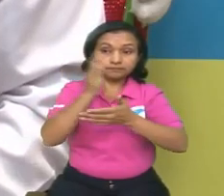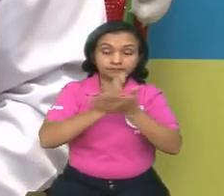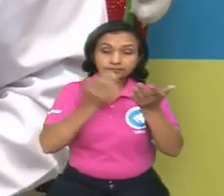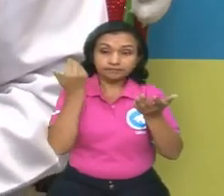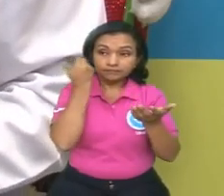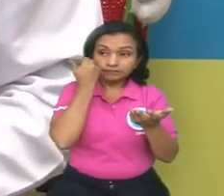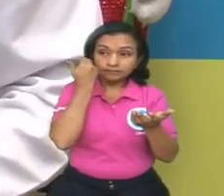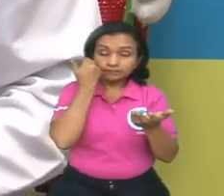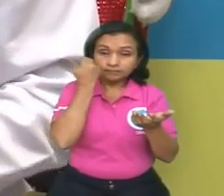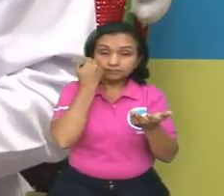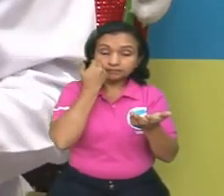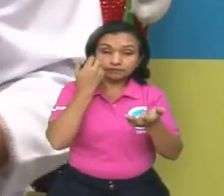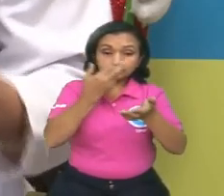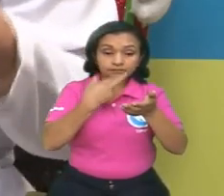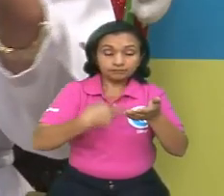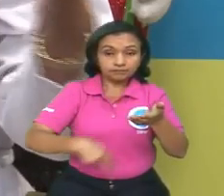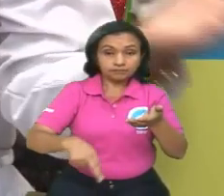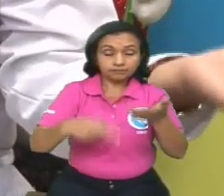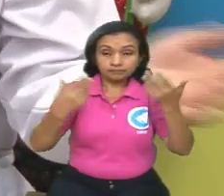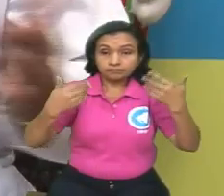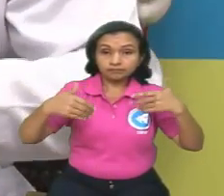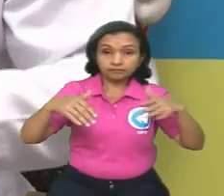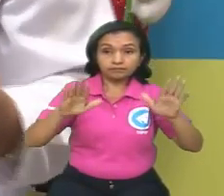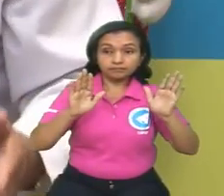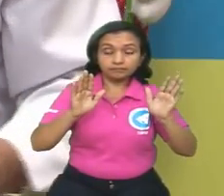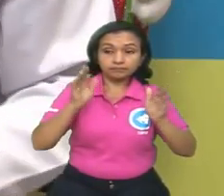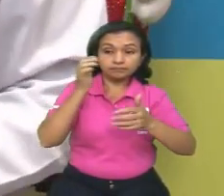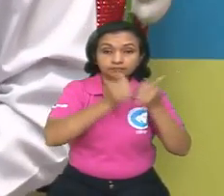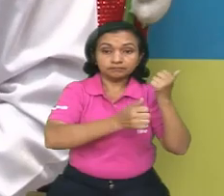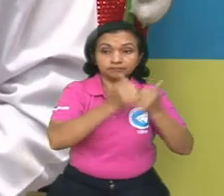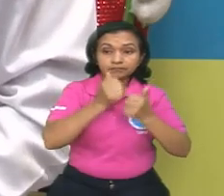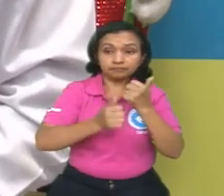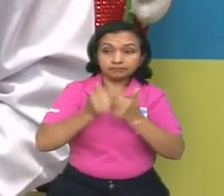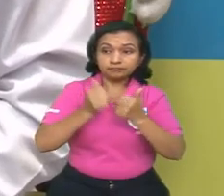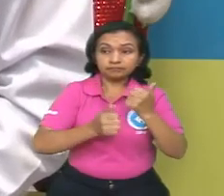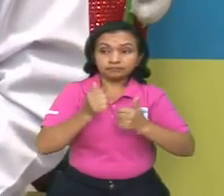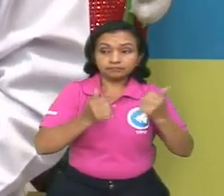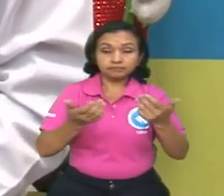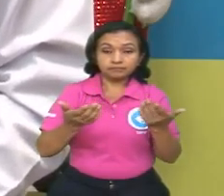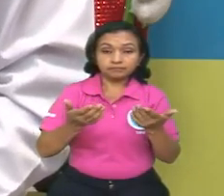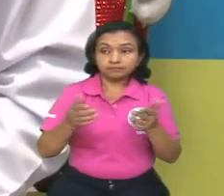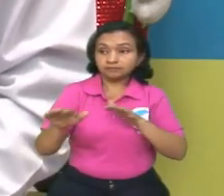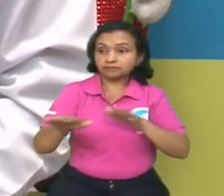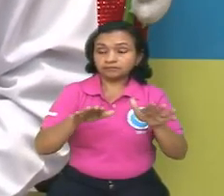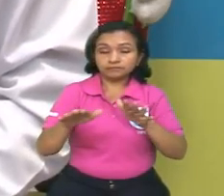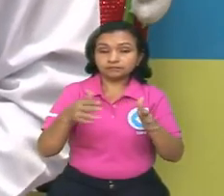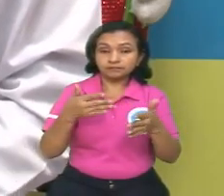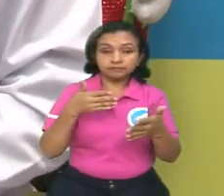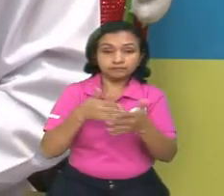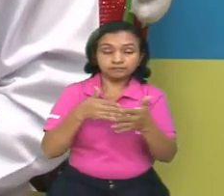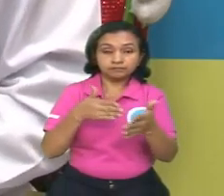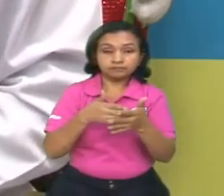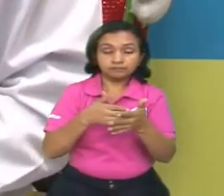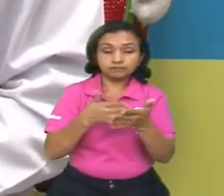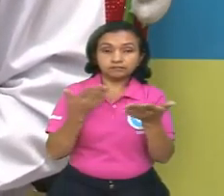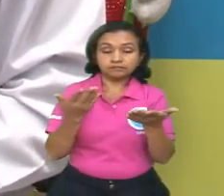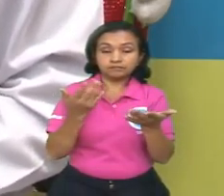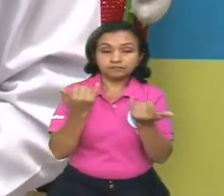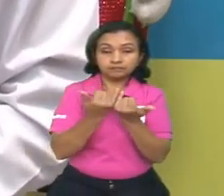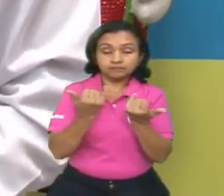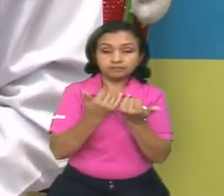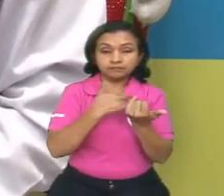infección o sangrado X, afectación que tenga en ese momento, no va a tener relaciones sexuales porque va a requerir de un